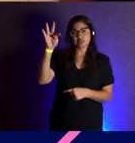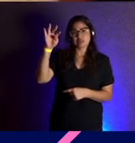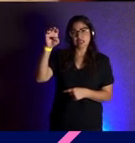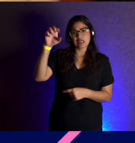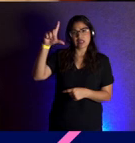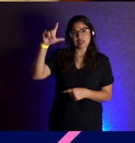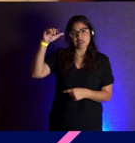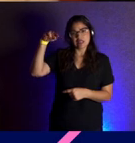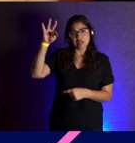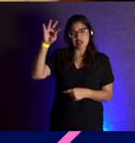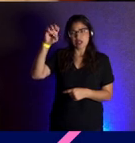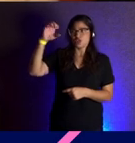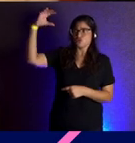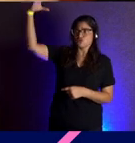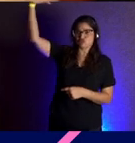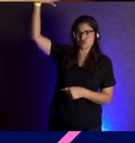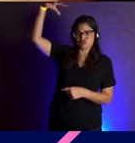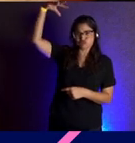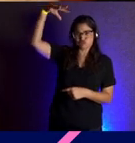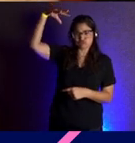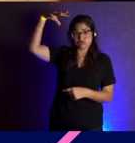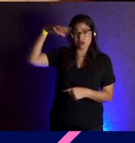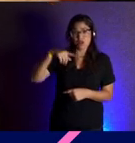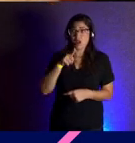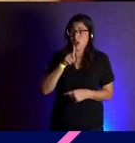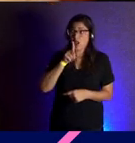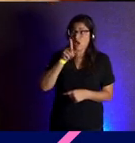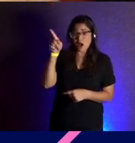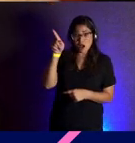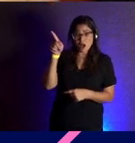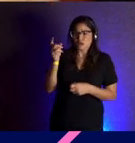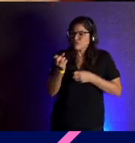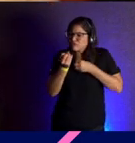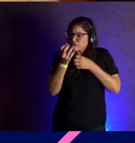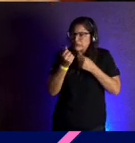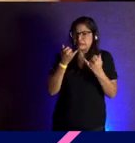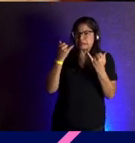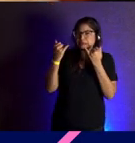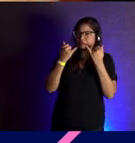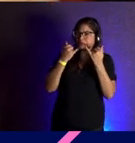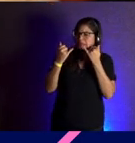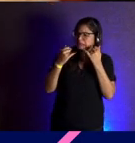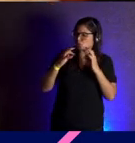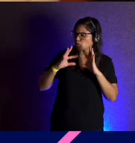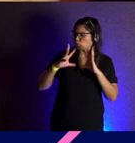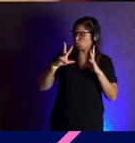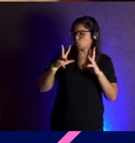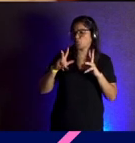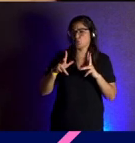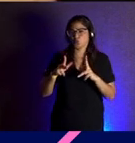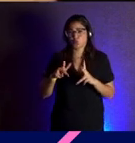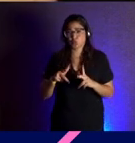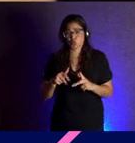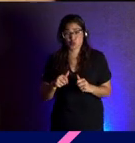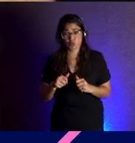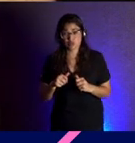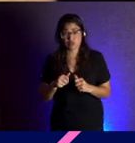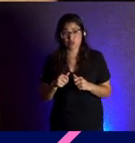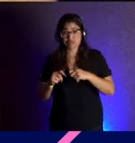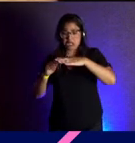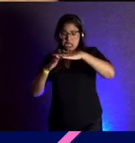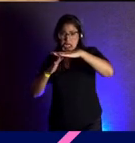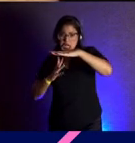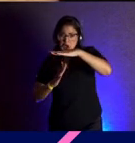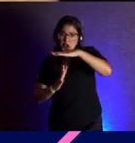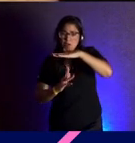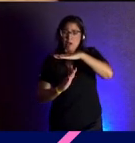información que hay allí. Para cubrir migración, para cubrir grupos armados, para cubrir deforestación, para cubrir minería,